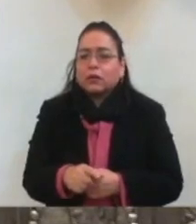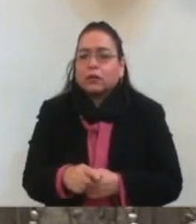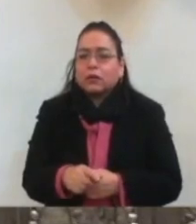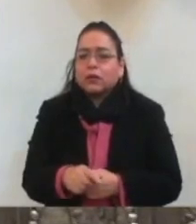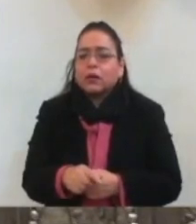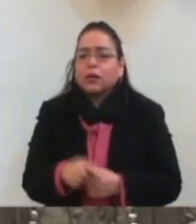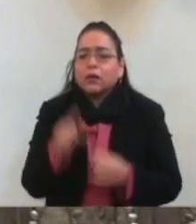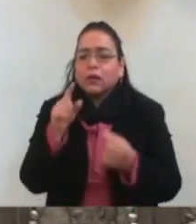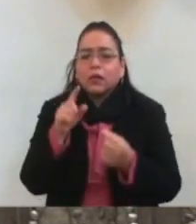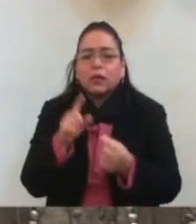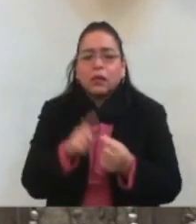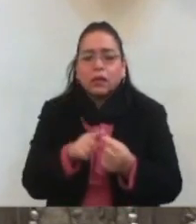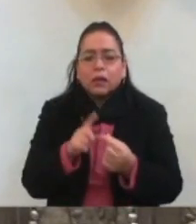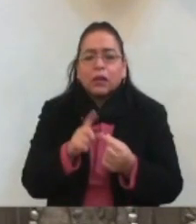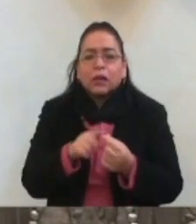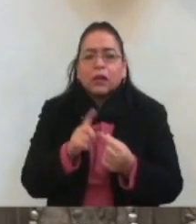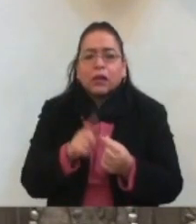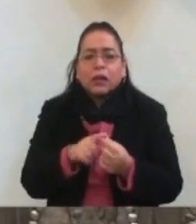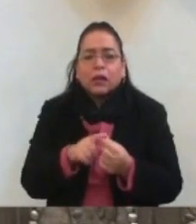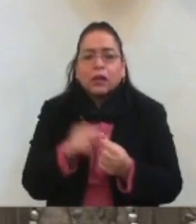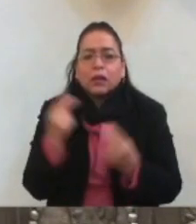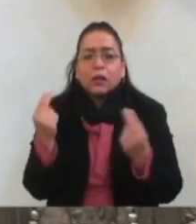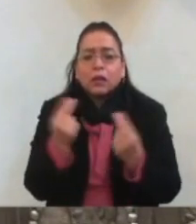necesita sobrevivir